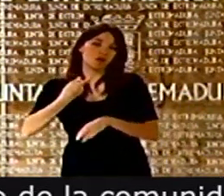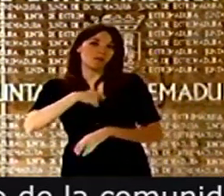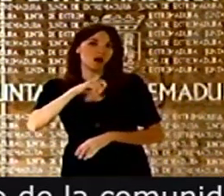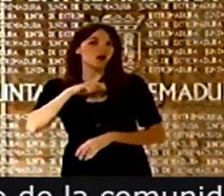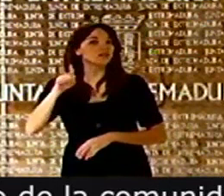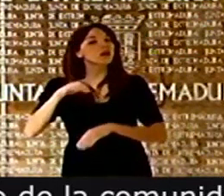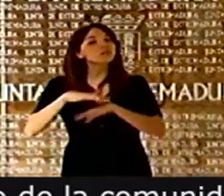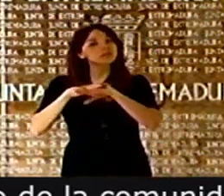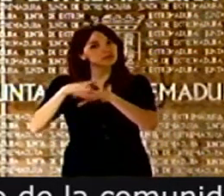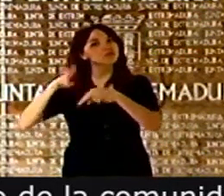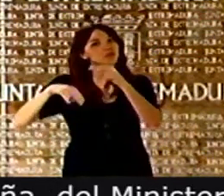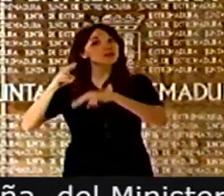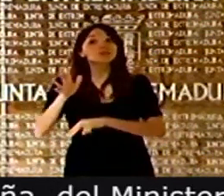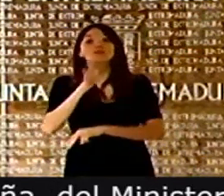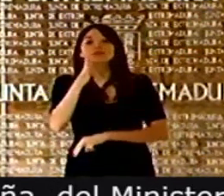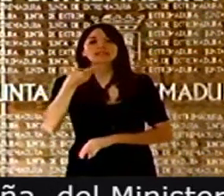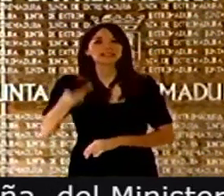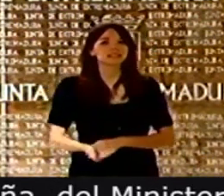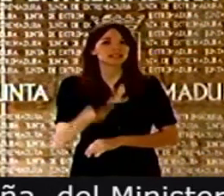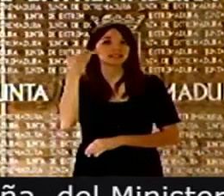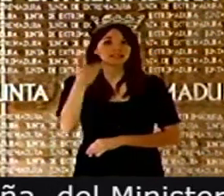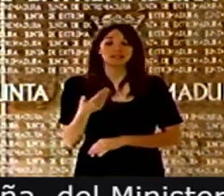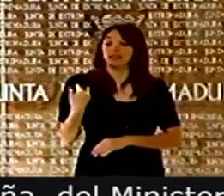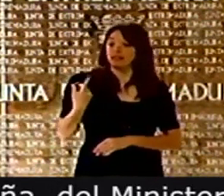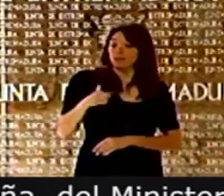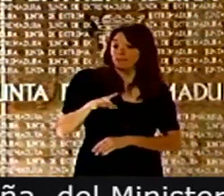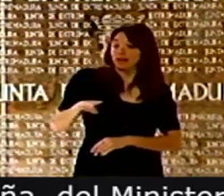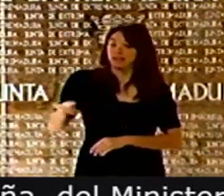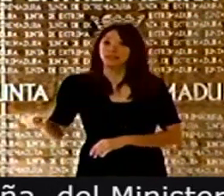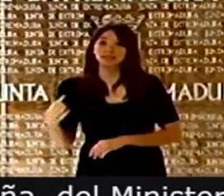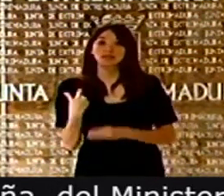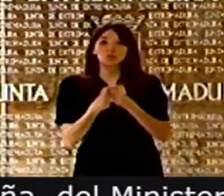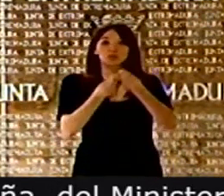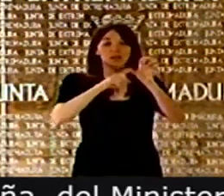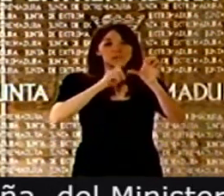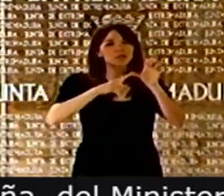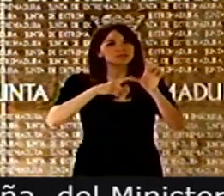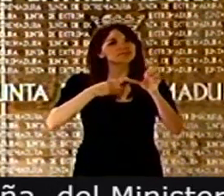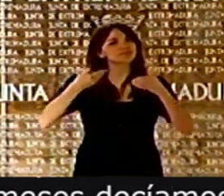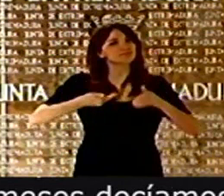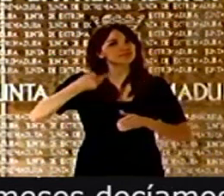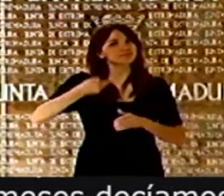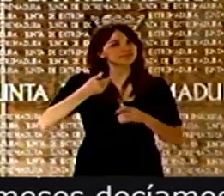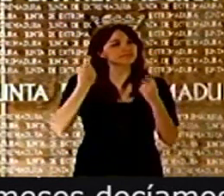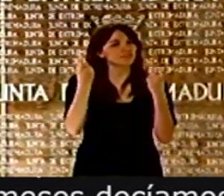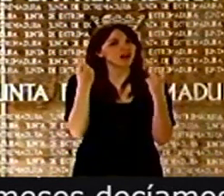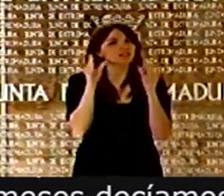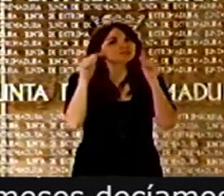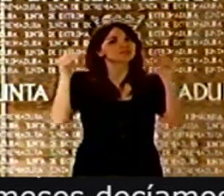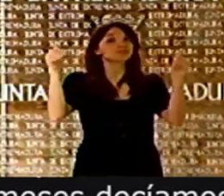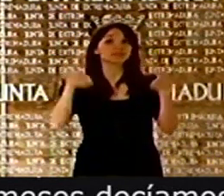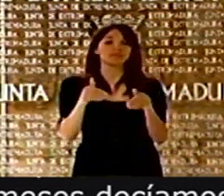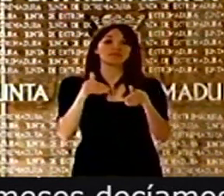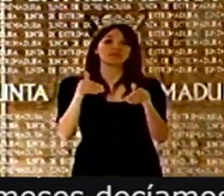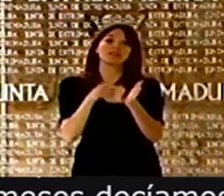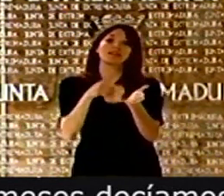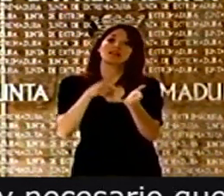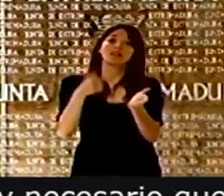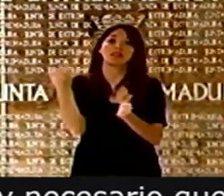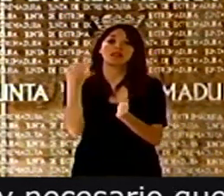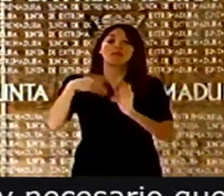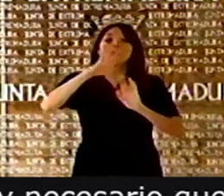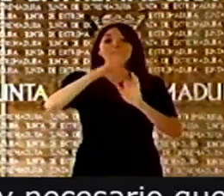De ahí la importancia que en los últimos meses decíamos siempre de la Junta de Extremadura, lo importante y lo necesario que era que se pudiera poner en marcha el